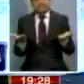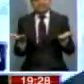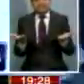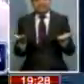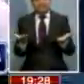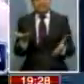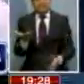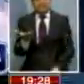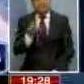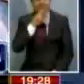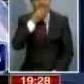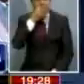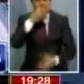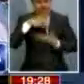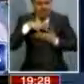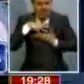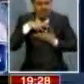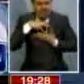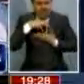les quiero decir del alma,